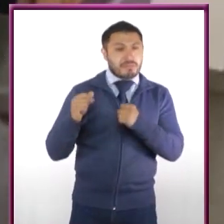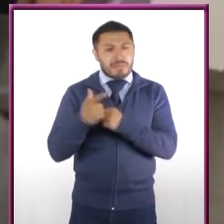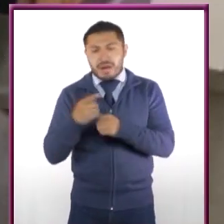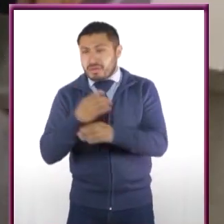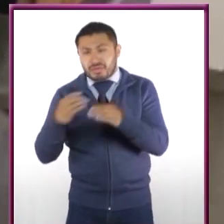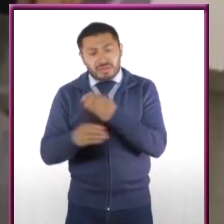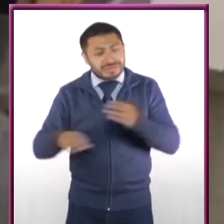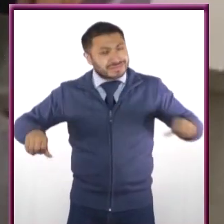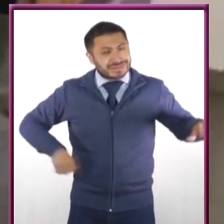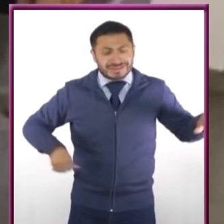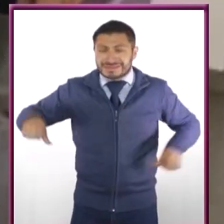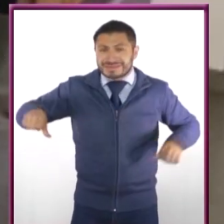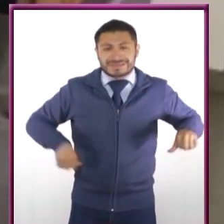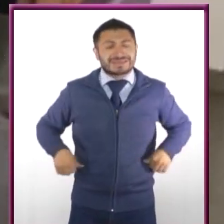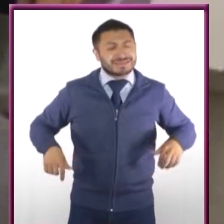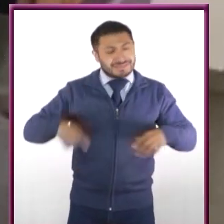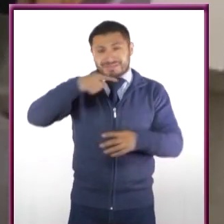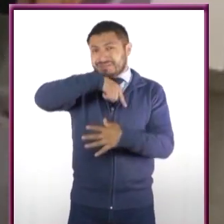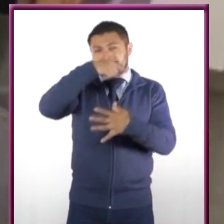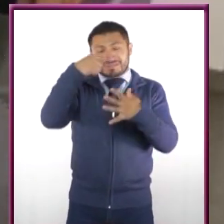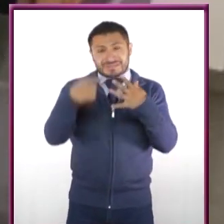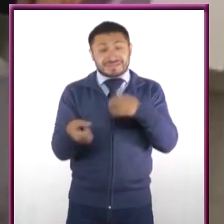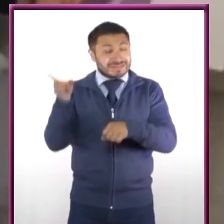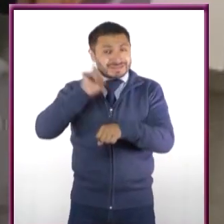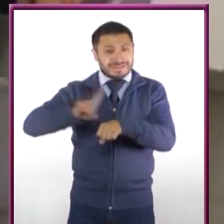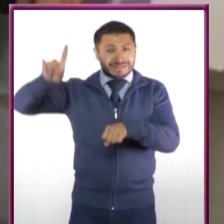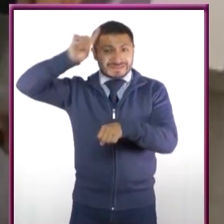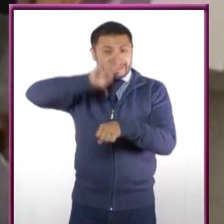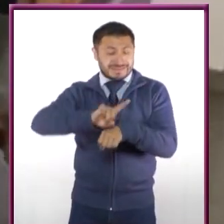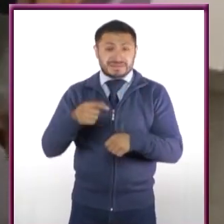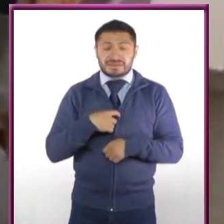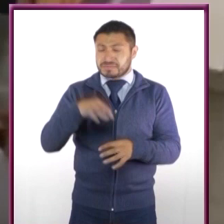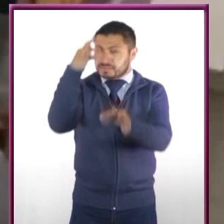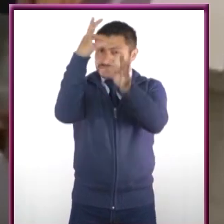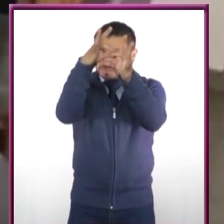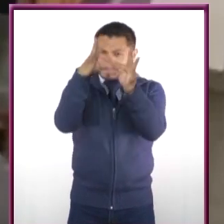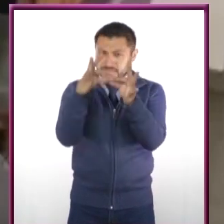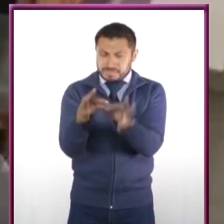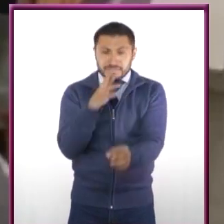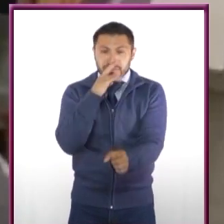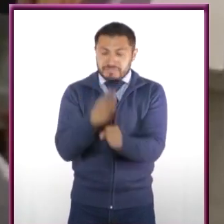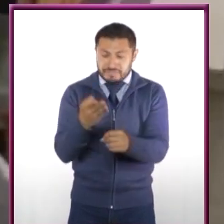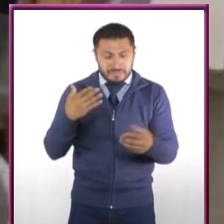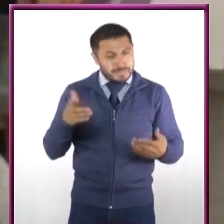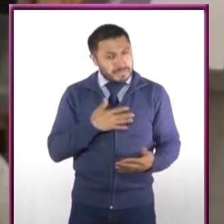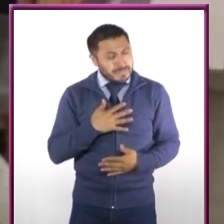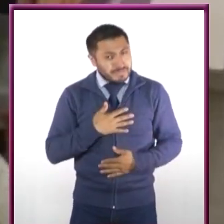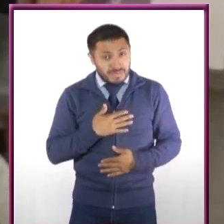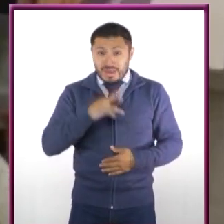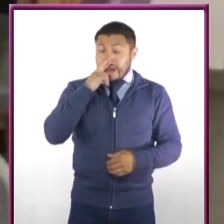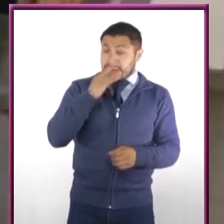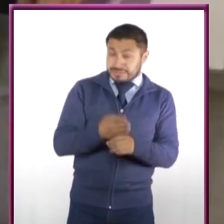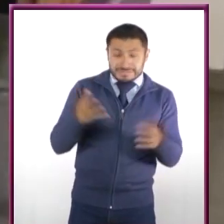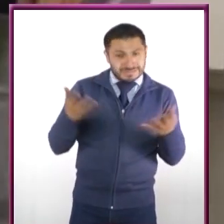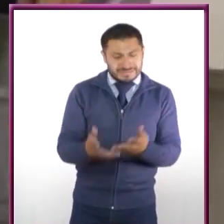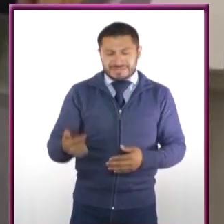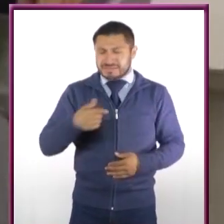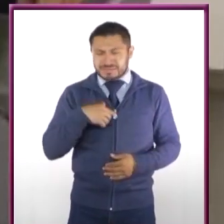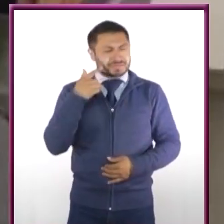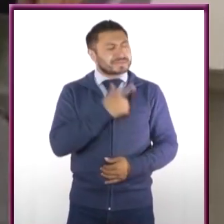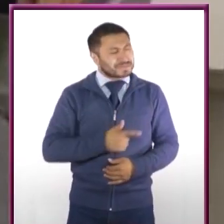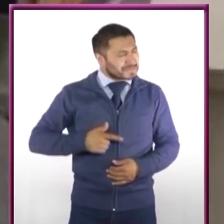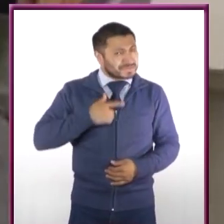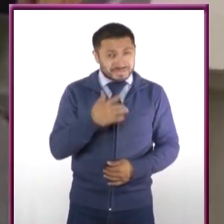cabo todas mis actividades que tengo que tener en el día, cuando cumplo con todas mis obligaciones, mis responsabilidades, eso me hace